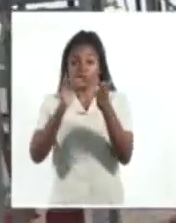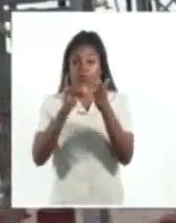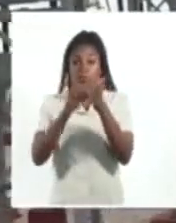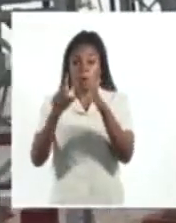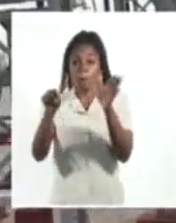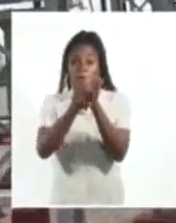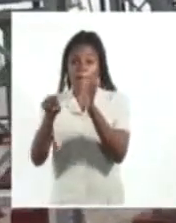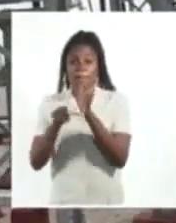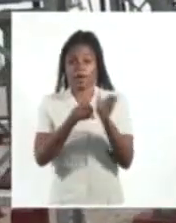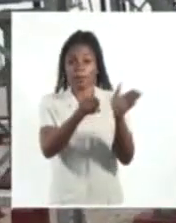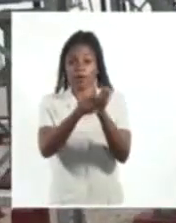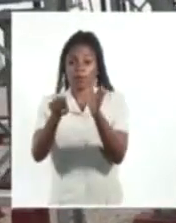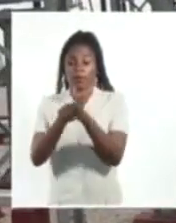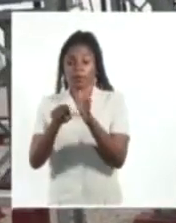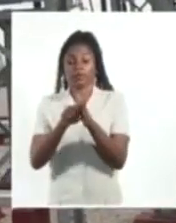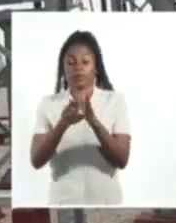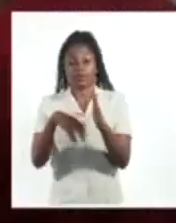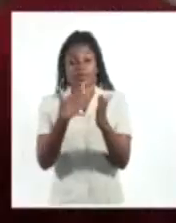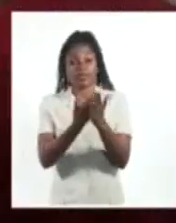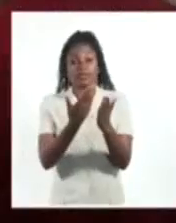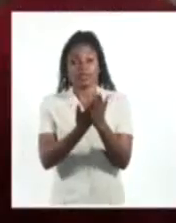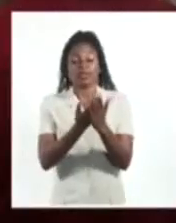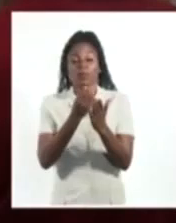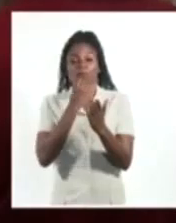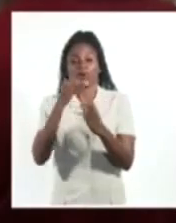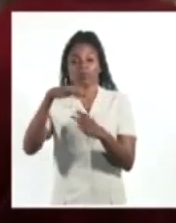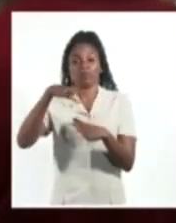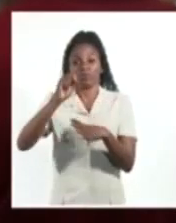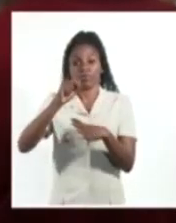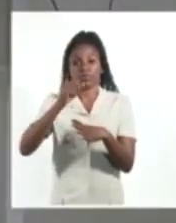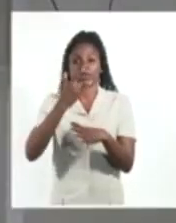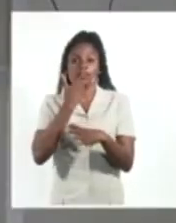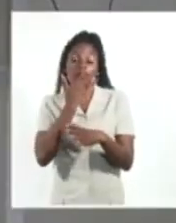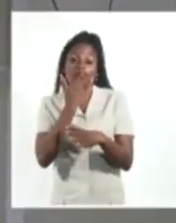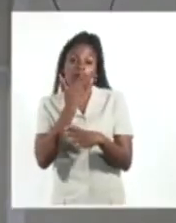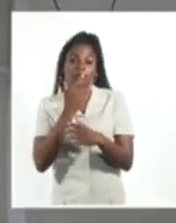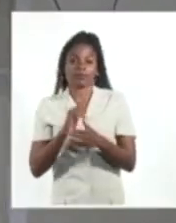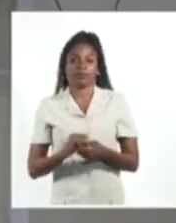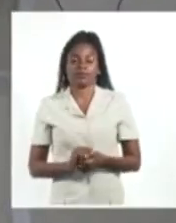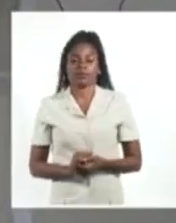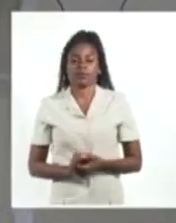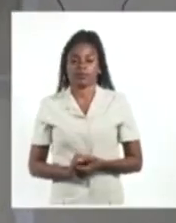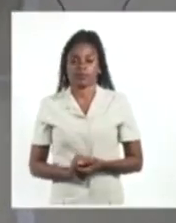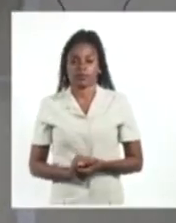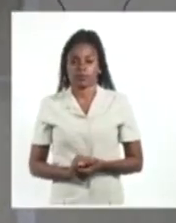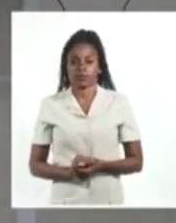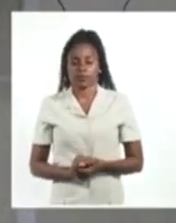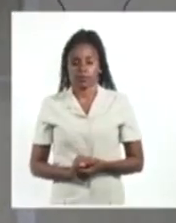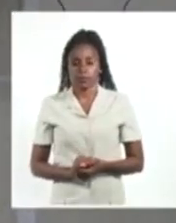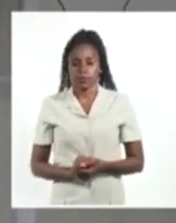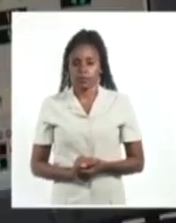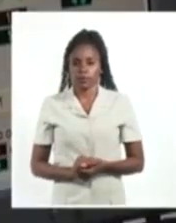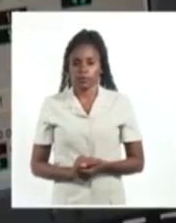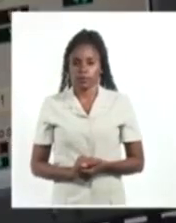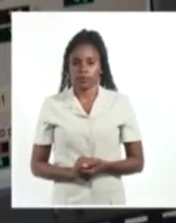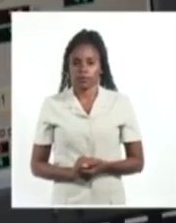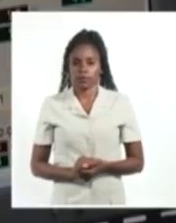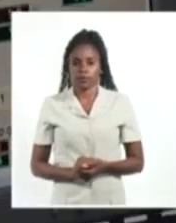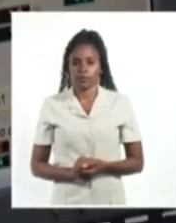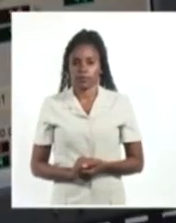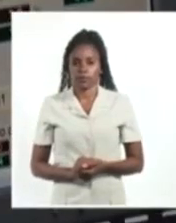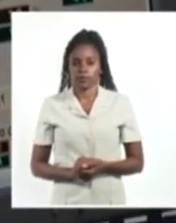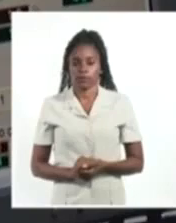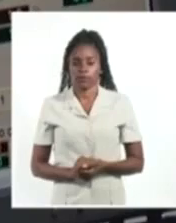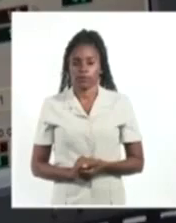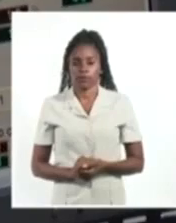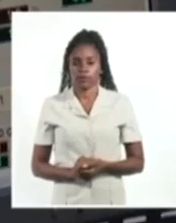la demanda tiende a incrementarse. Quiere decir que es una combinación de efectos. La disponibilidad de la generación indiscutiblemente tiene peso fundamental, que